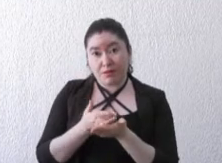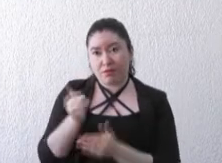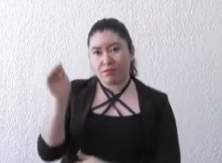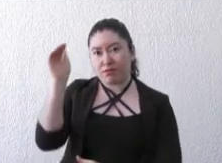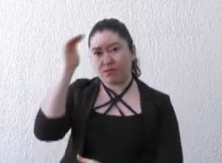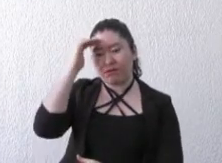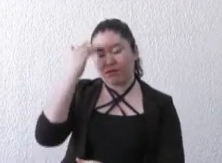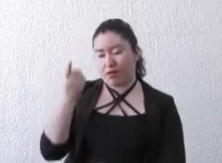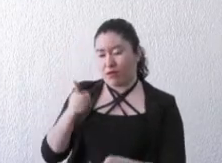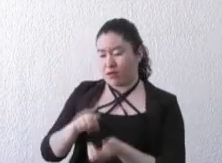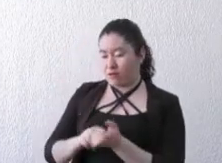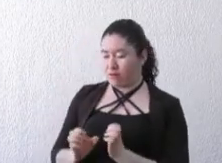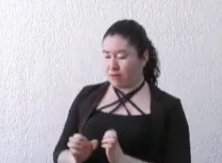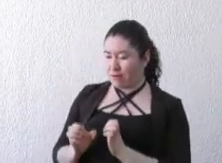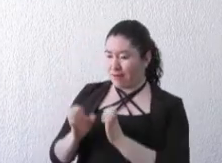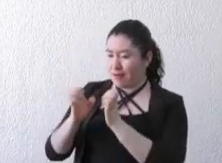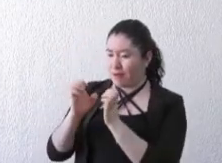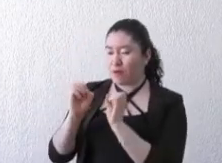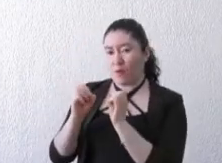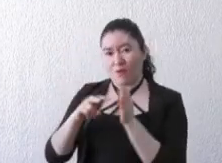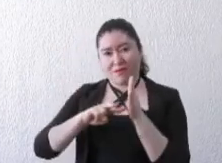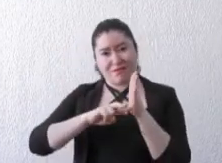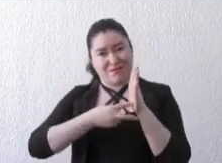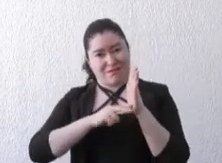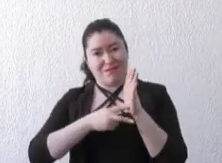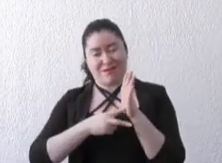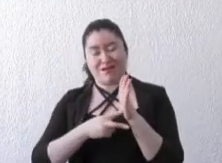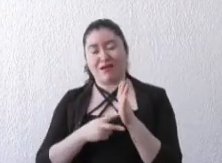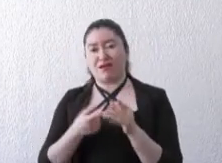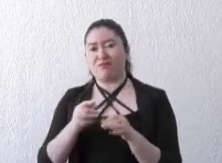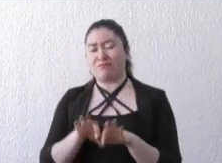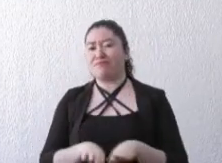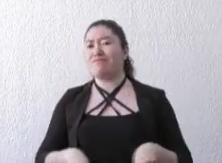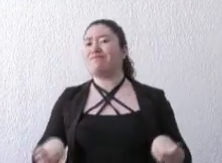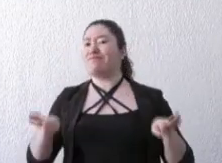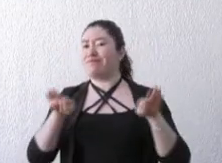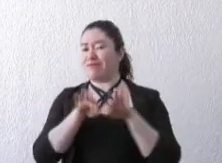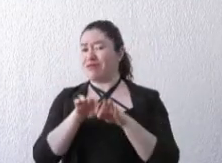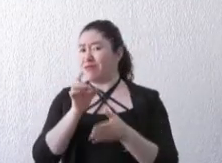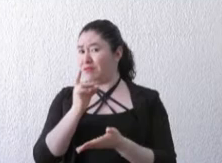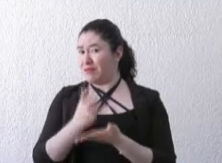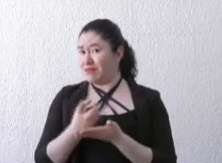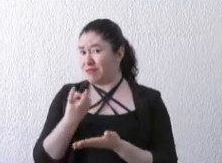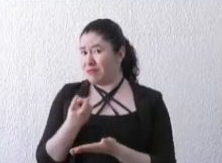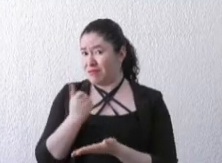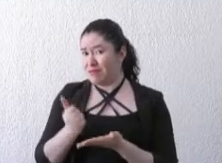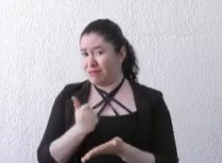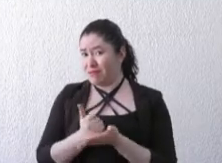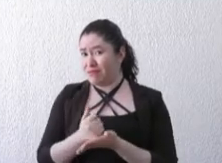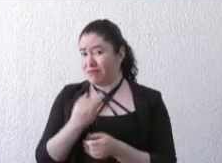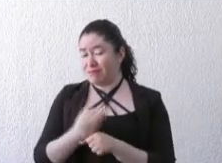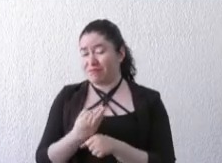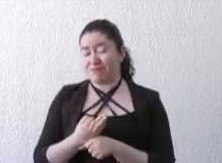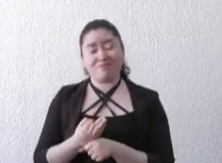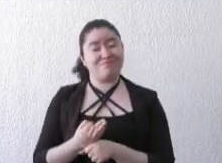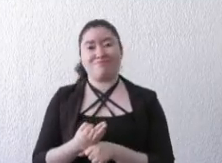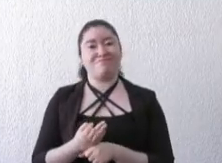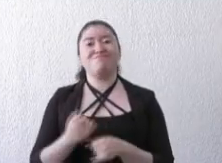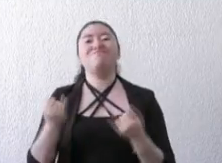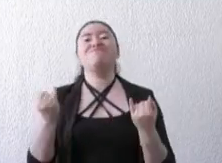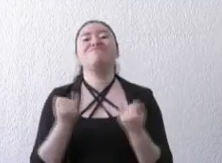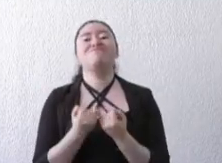estructural o de la ingeniería de estructuras, que es fundamental en esta ciudad particularmente, sino